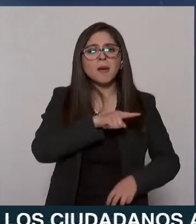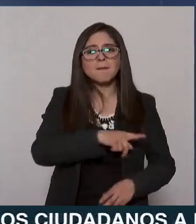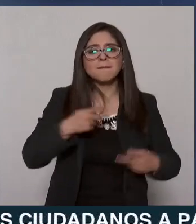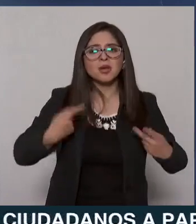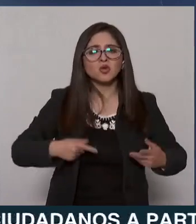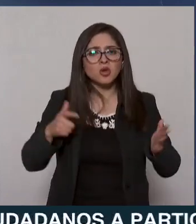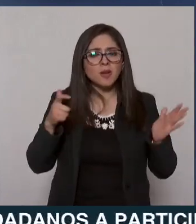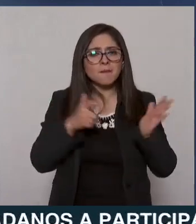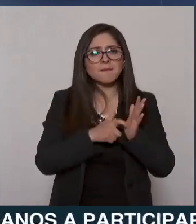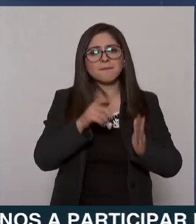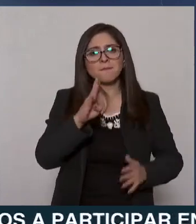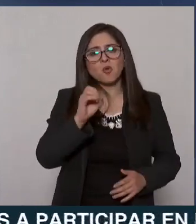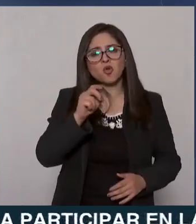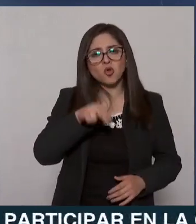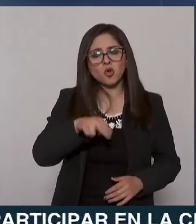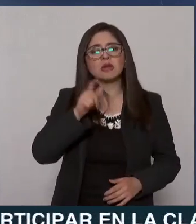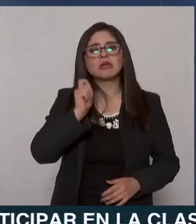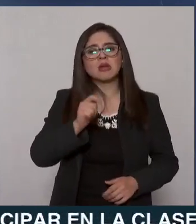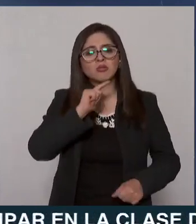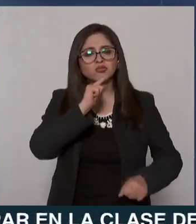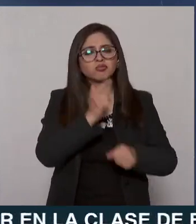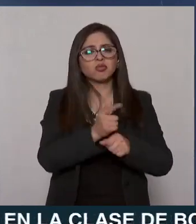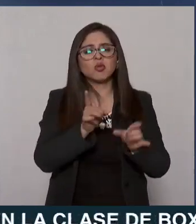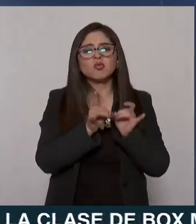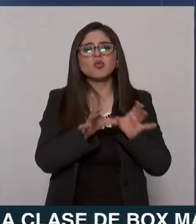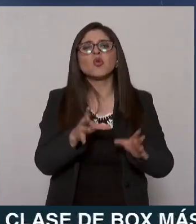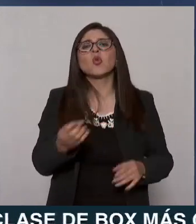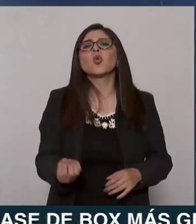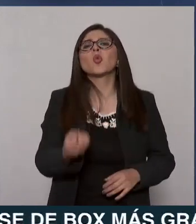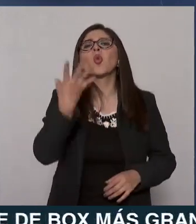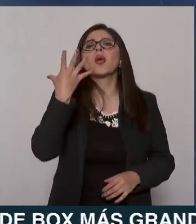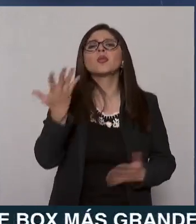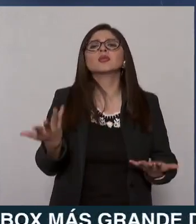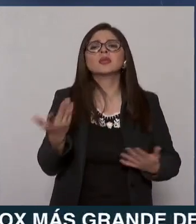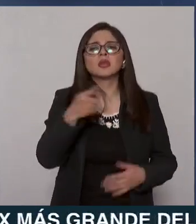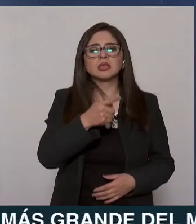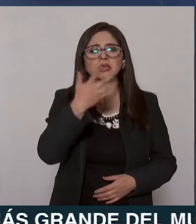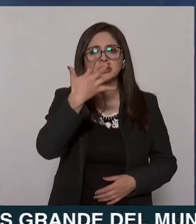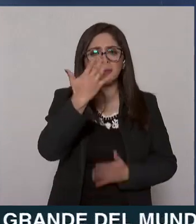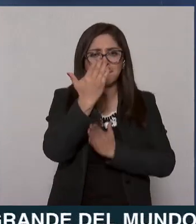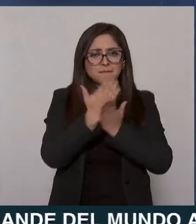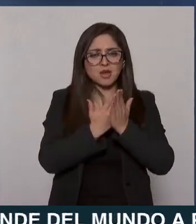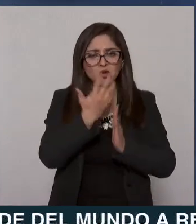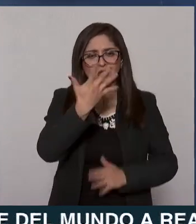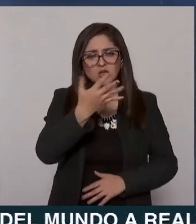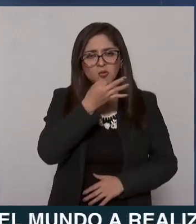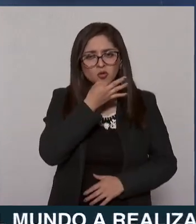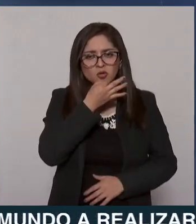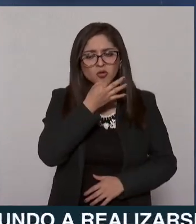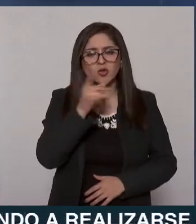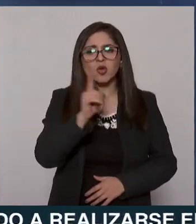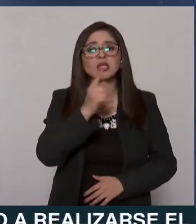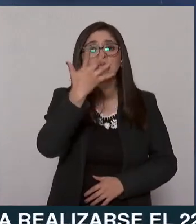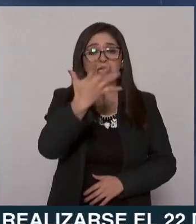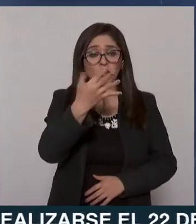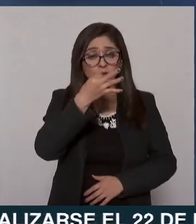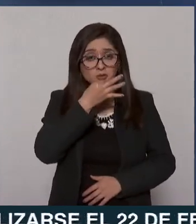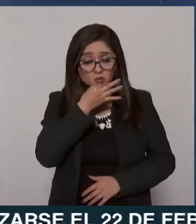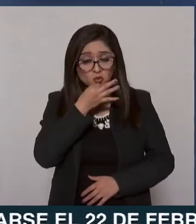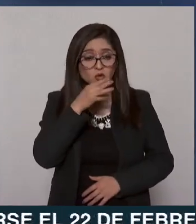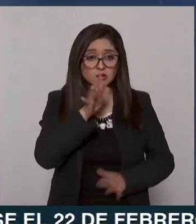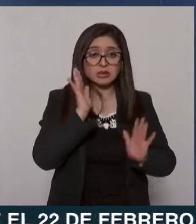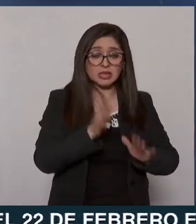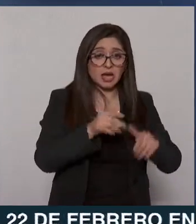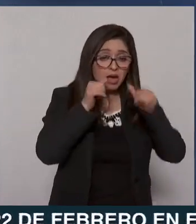botón de pánico y llega una patrulla y han sido incidentes. ¿En cuánto tiempo estos 12 casos? En menos de 5 minutos. O sea, en los Juan, últimos 5 minutos. No, perdón, en 5 minutos se